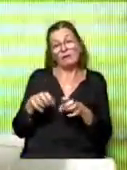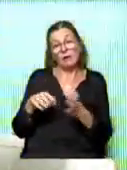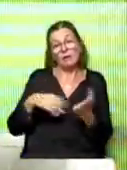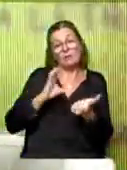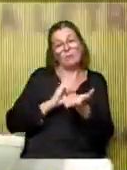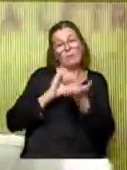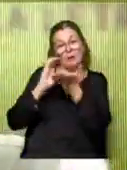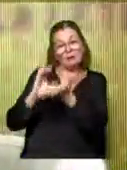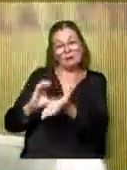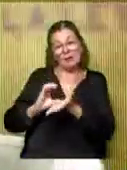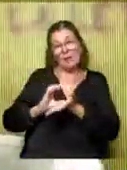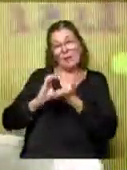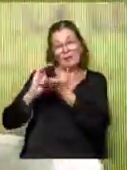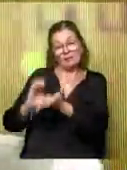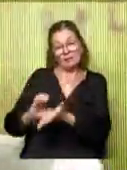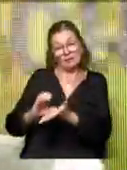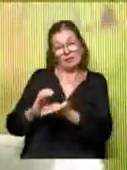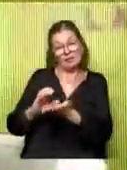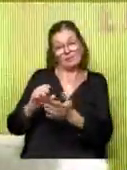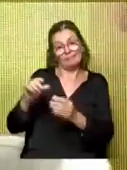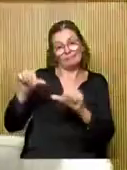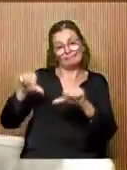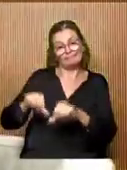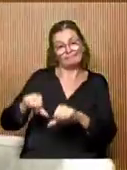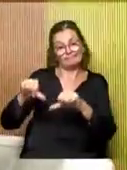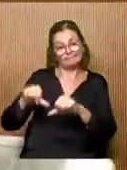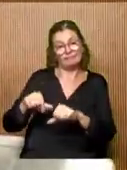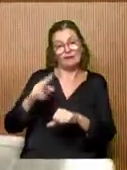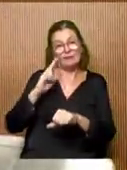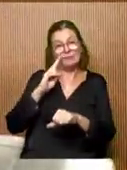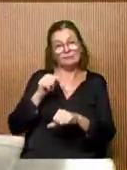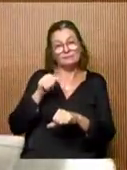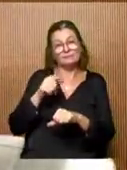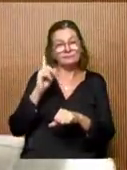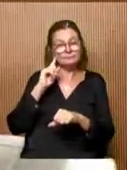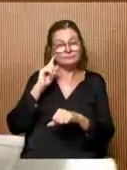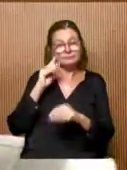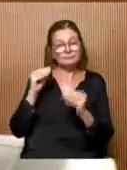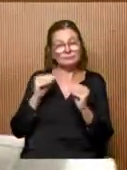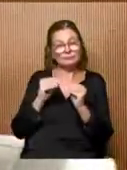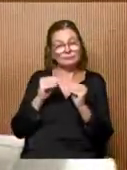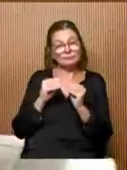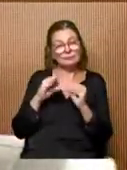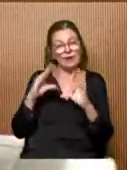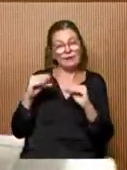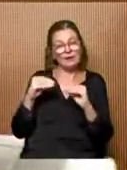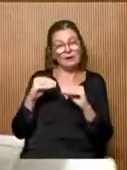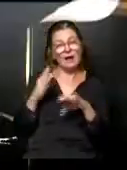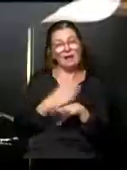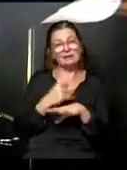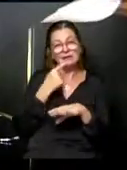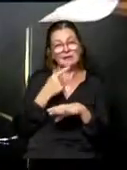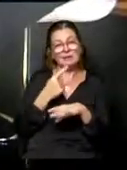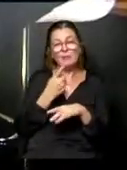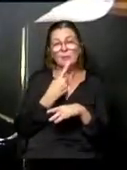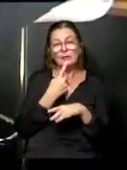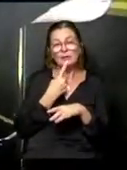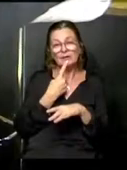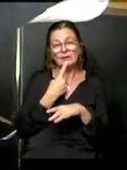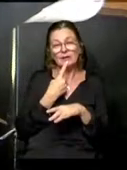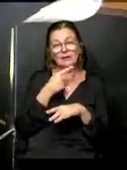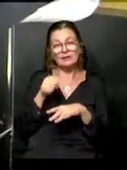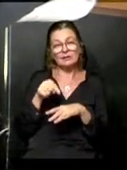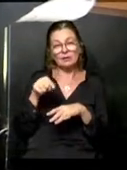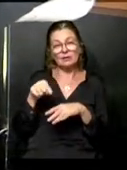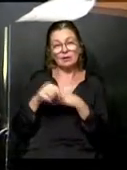presupuestarias miserables. Fíjense, por ejemplo, yo iba a hablar a la compañera. Perdona, pero antes que nada, sí. Hablemos de política concretamente. ¿Esto es de